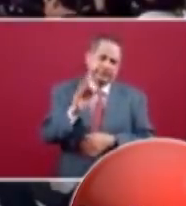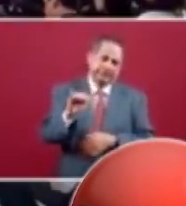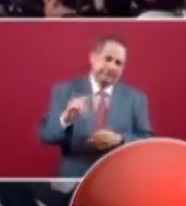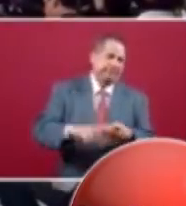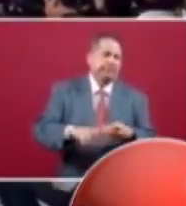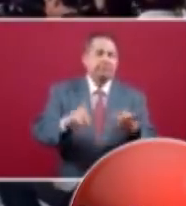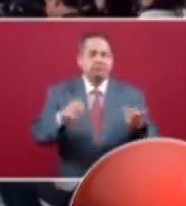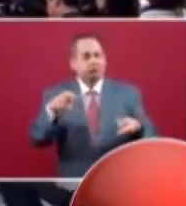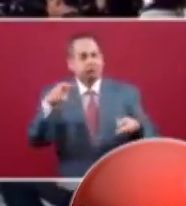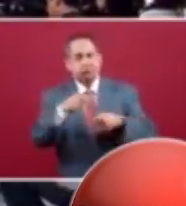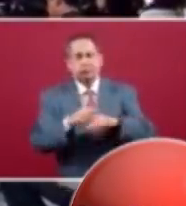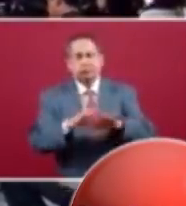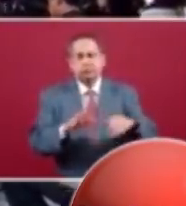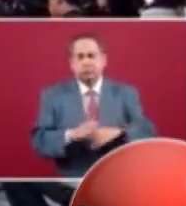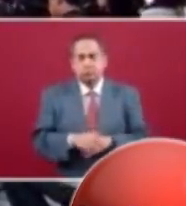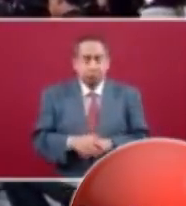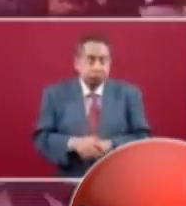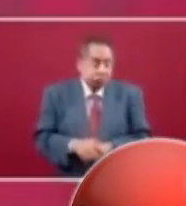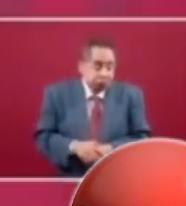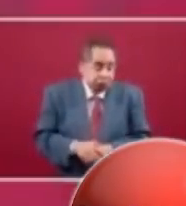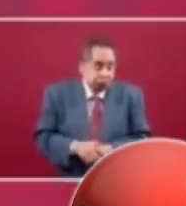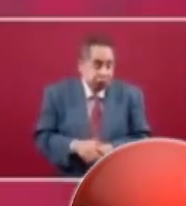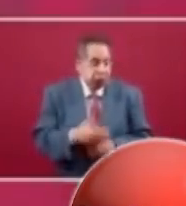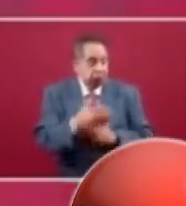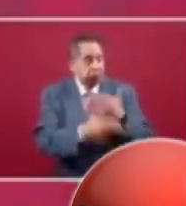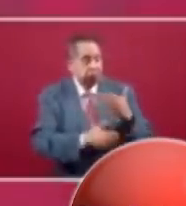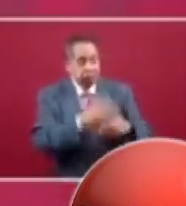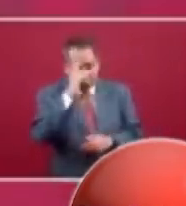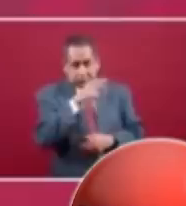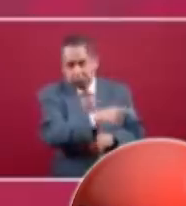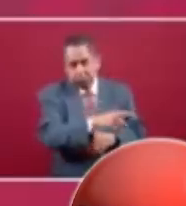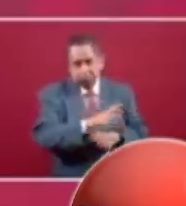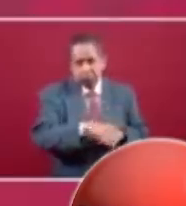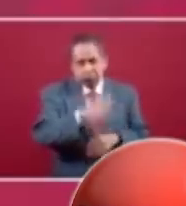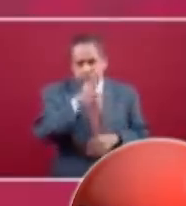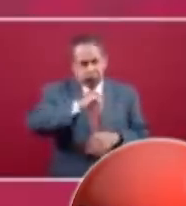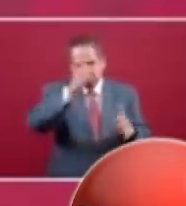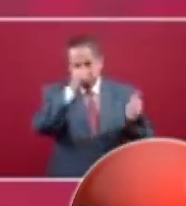señalamientos concretos. Respeto mucho su punto de vista, pero no lo comparto.